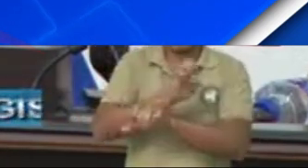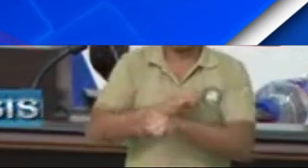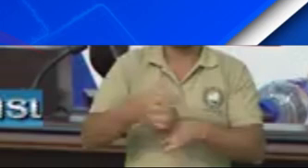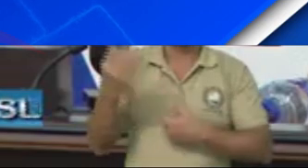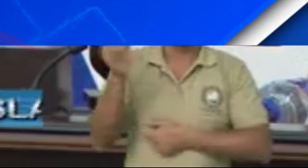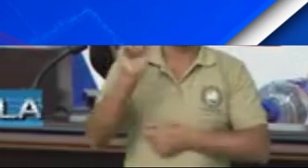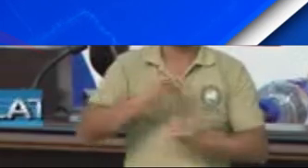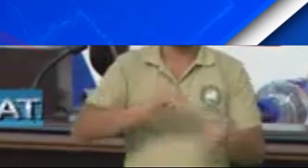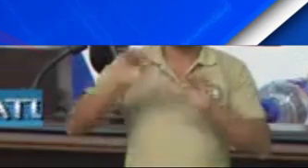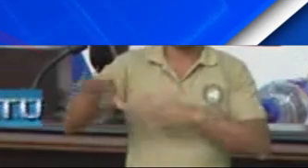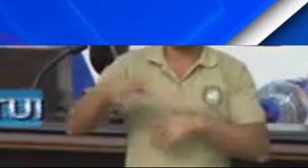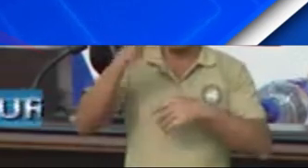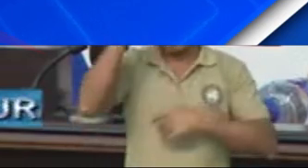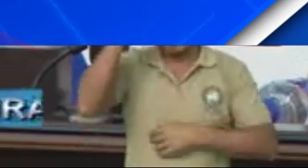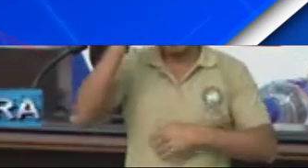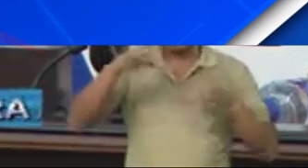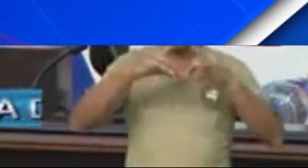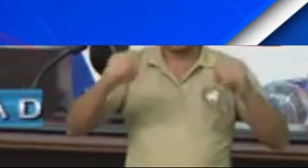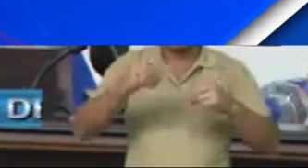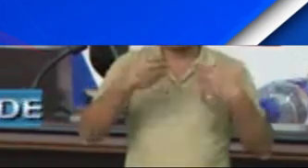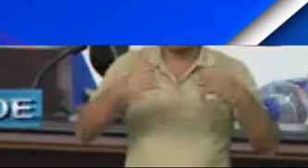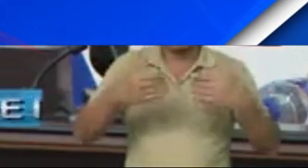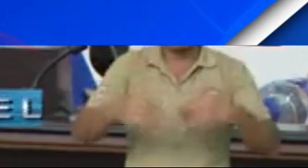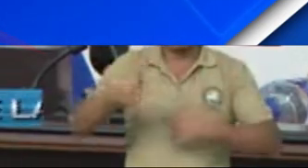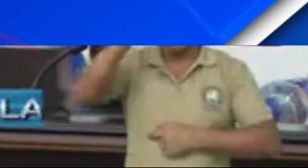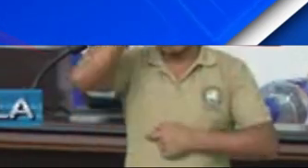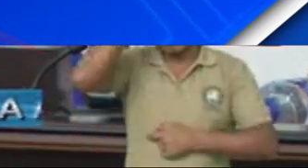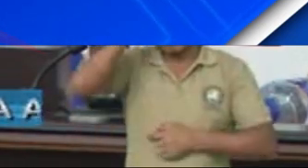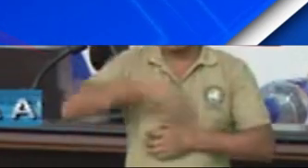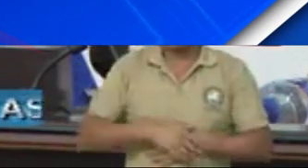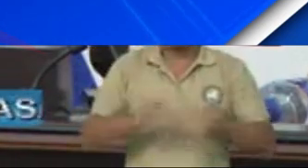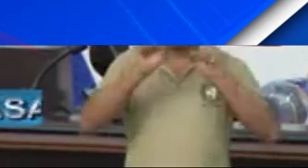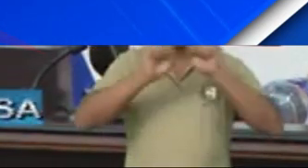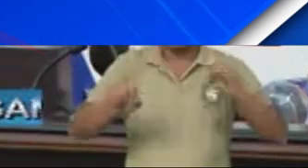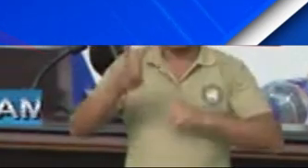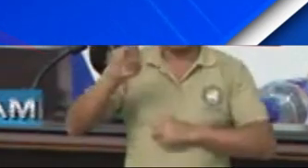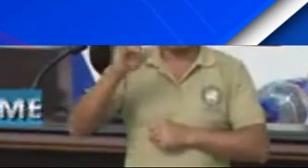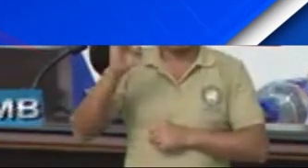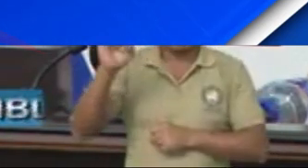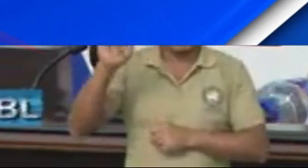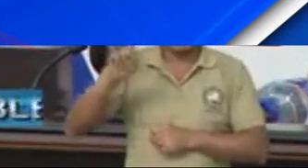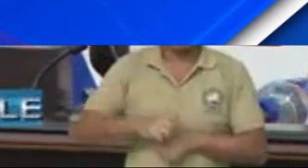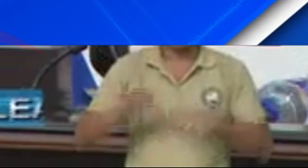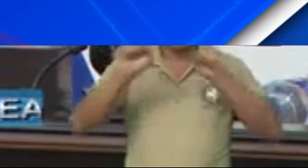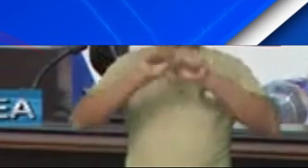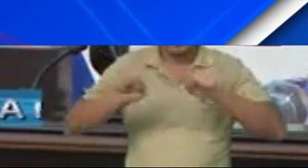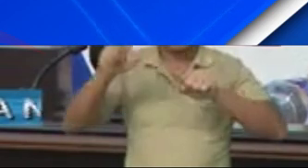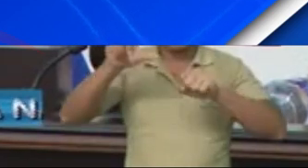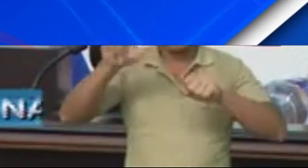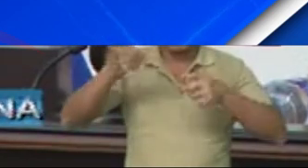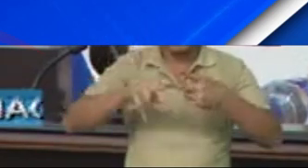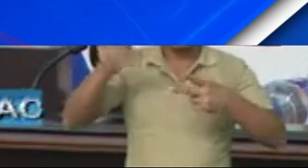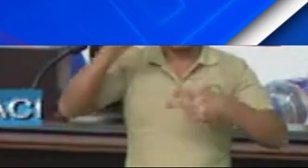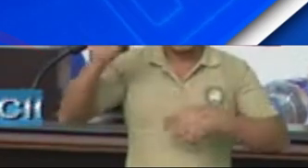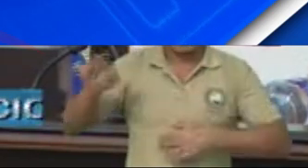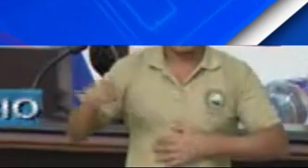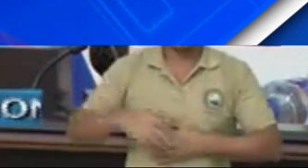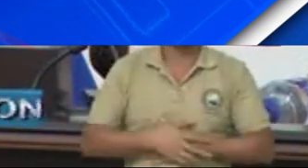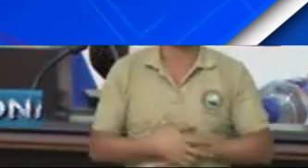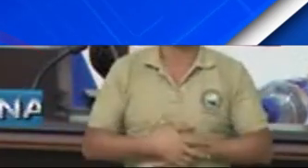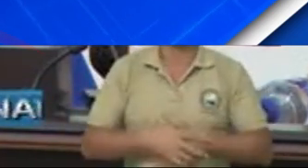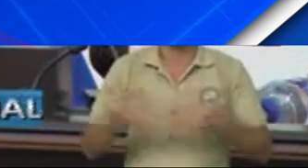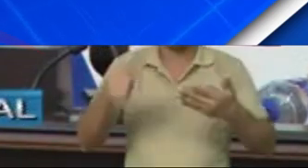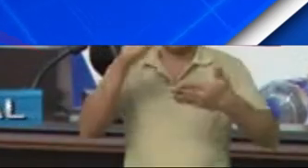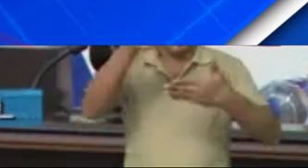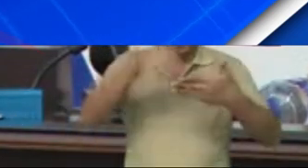Honduras, México, Nicaragua, Panamá, Paraguay, Perú, San Vicente y la Granadina, Santa Lucía y Venezuela. 2. Contenido del